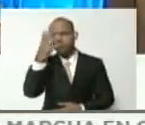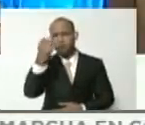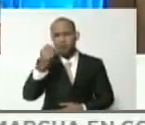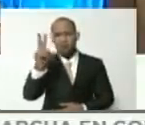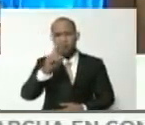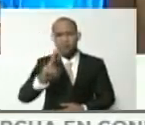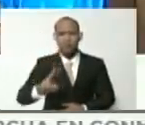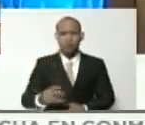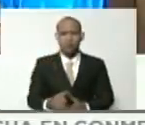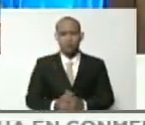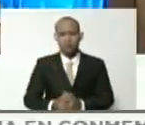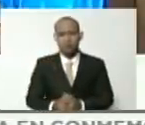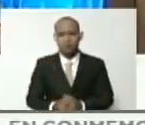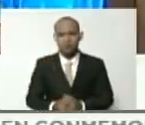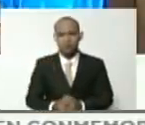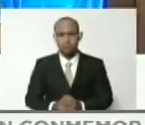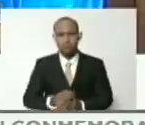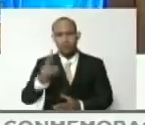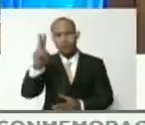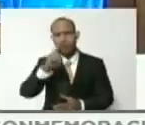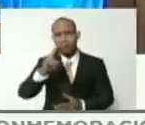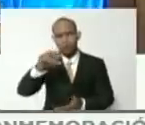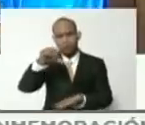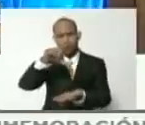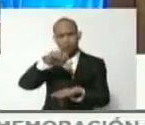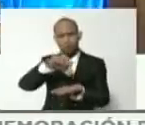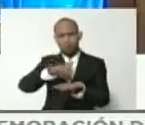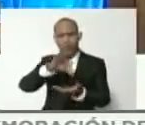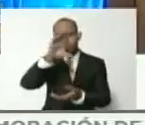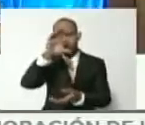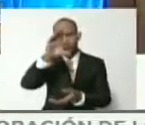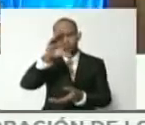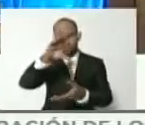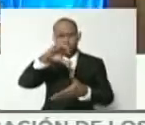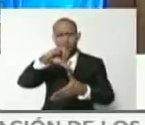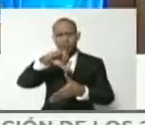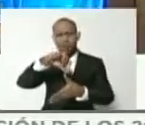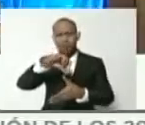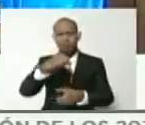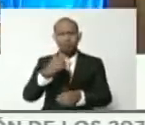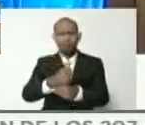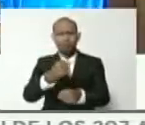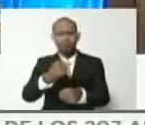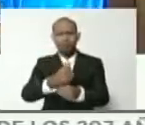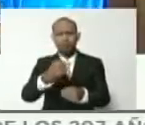Venezuela está en el epicentro de una batalla